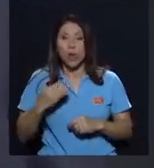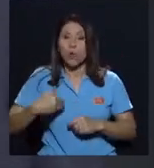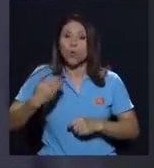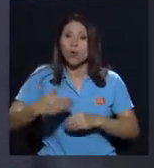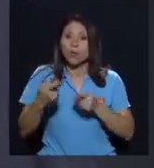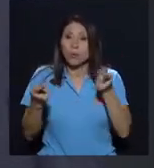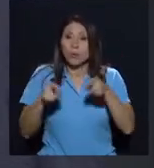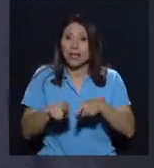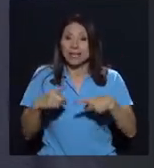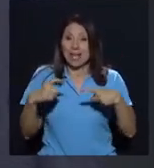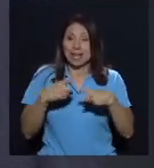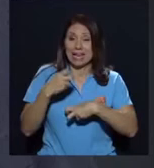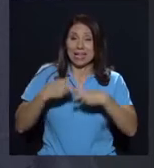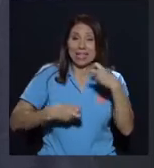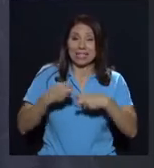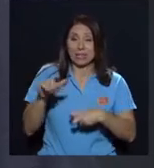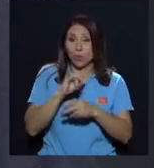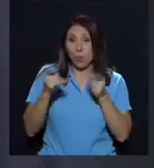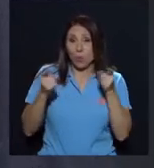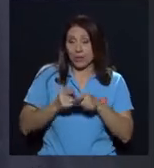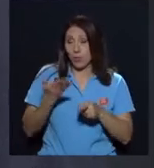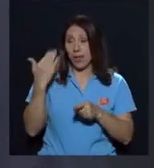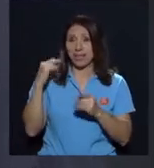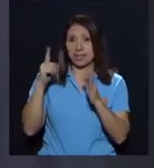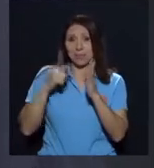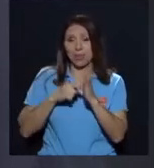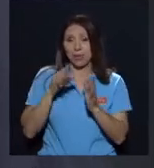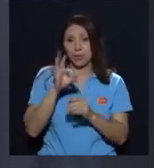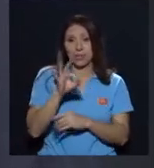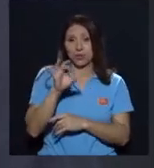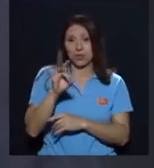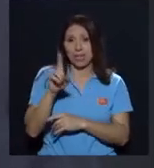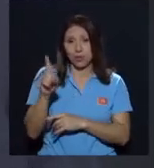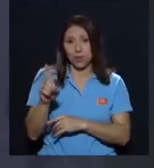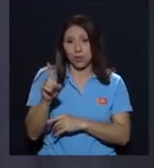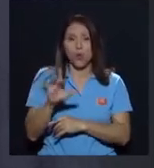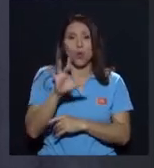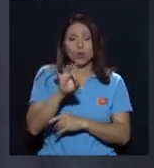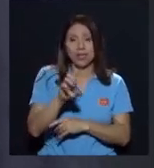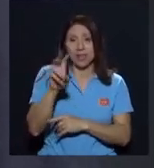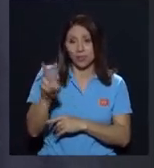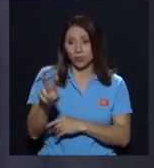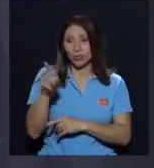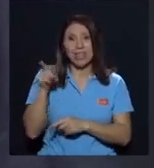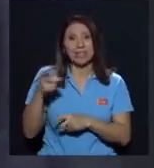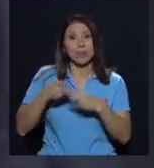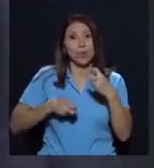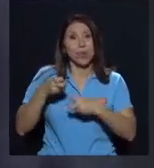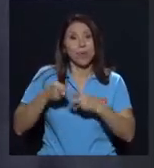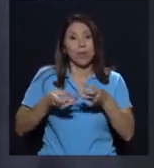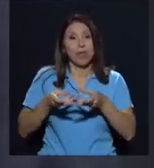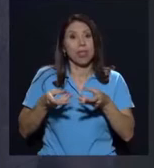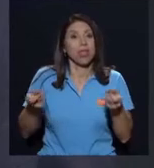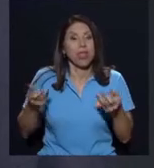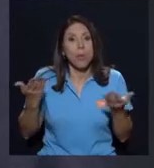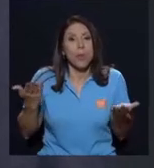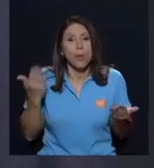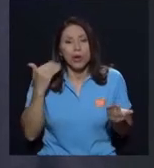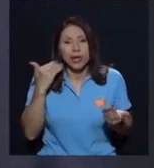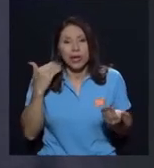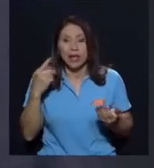como la que tuvimos en los 31 82 este problema se resolvió porque la crisis llegó a un grado tal en que todos los